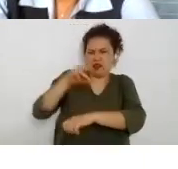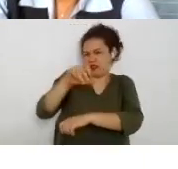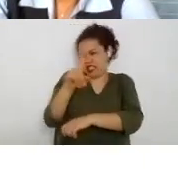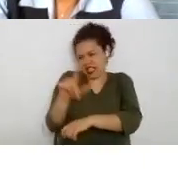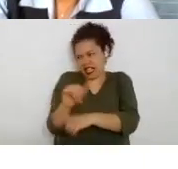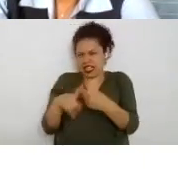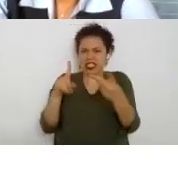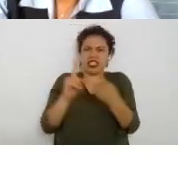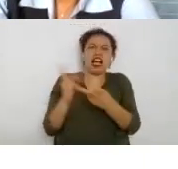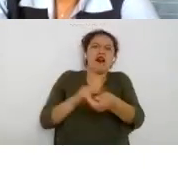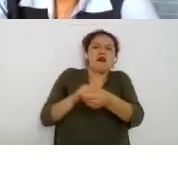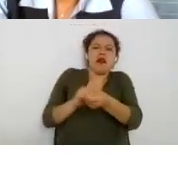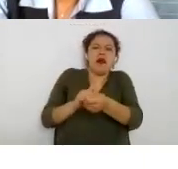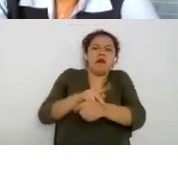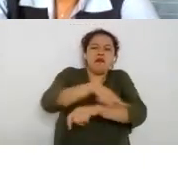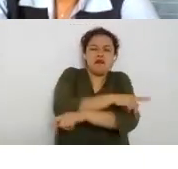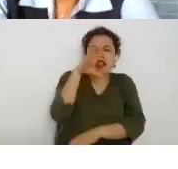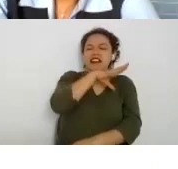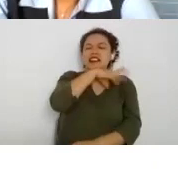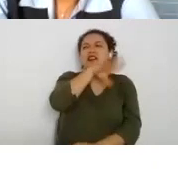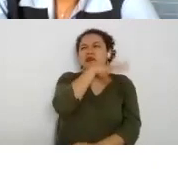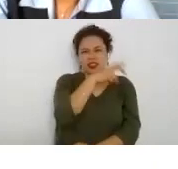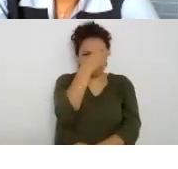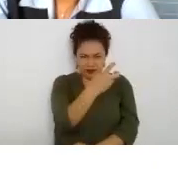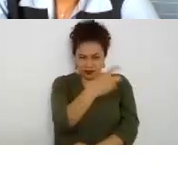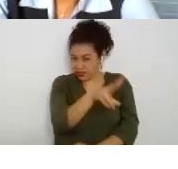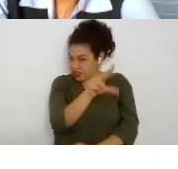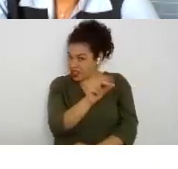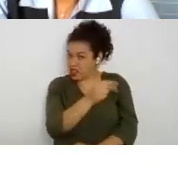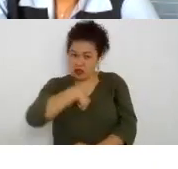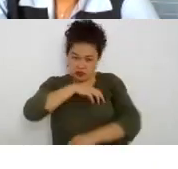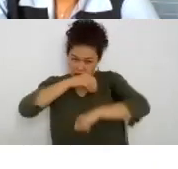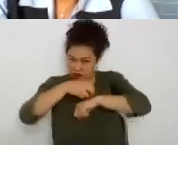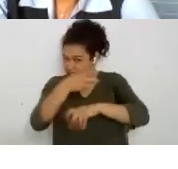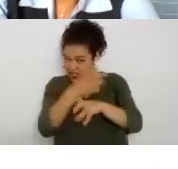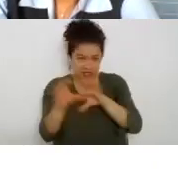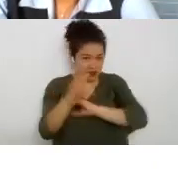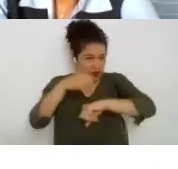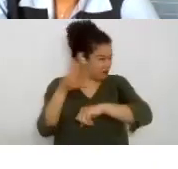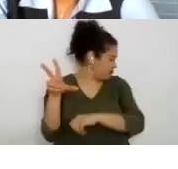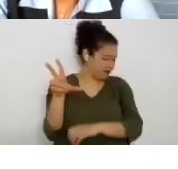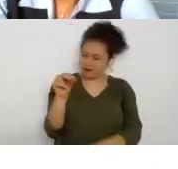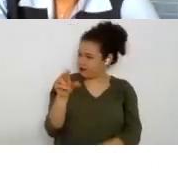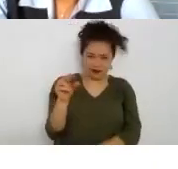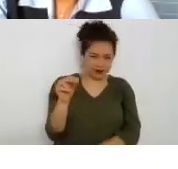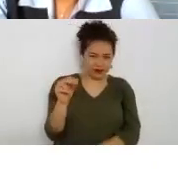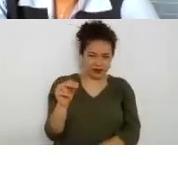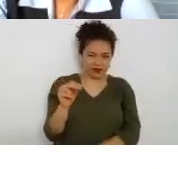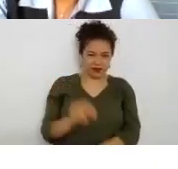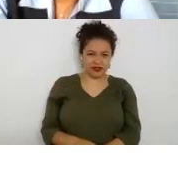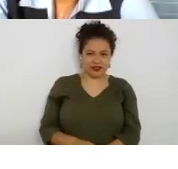piel de cebolla. Exactamente. No podemos aplicar ninguna de esas cosas. ¿Ok? ¿Por qué? Son recetas. Recordemos